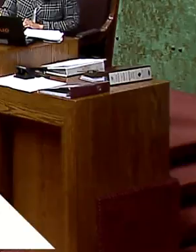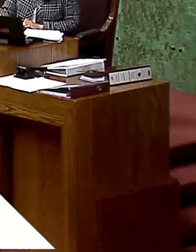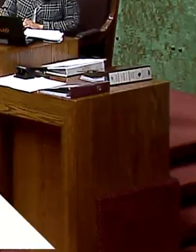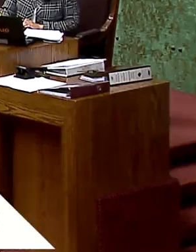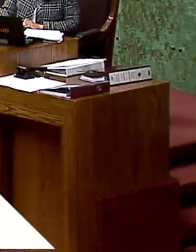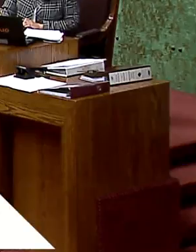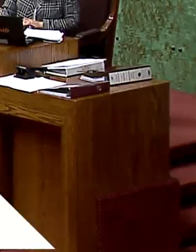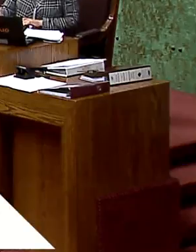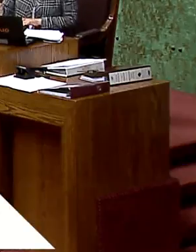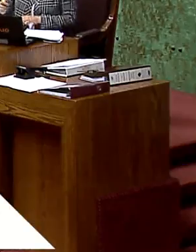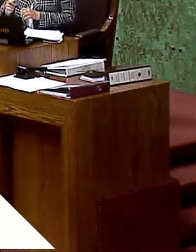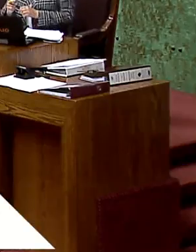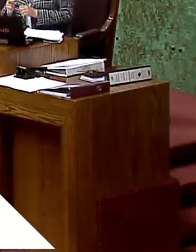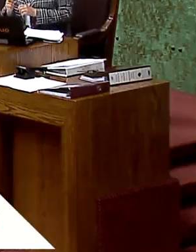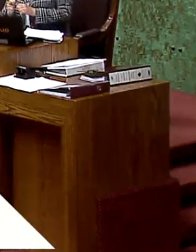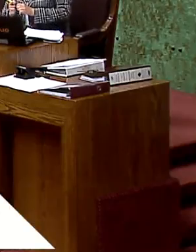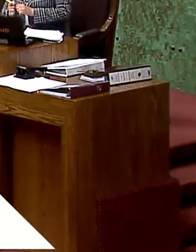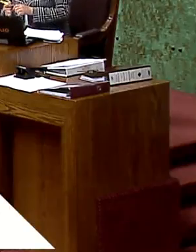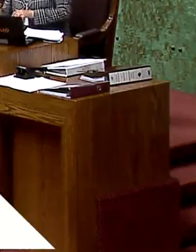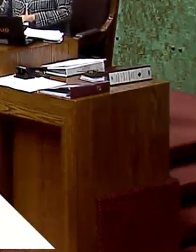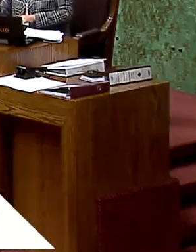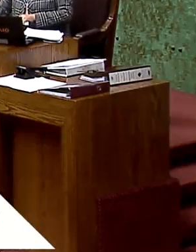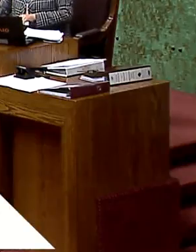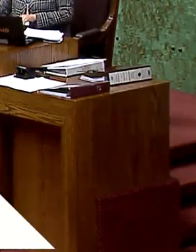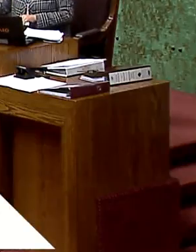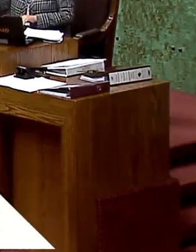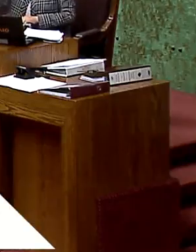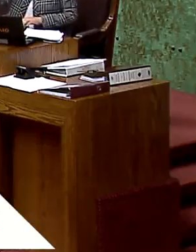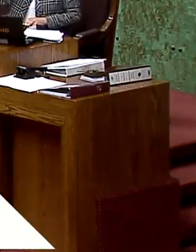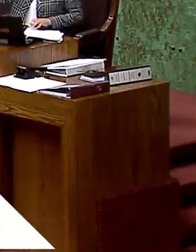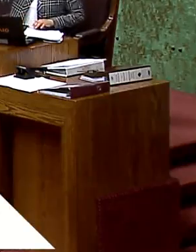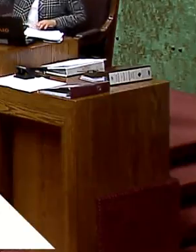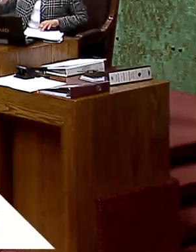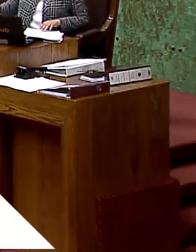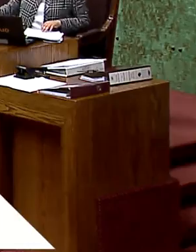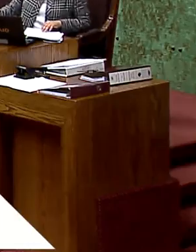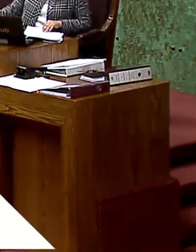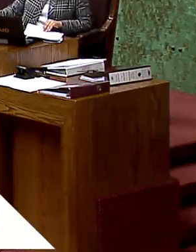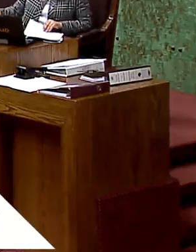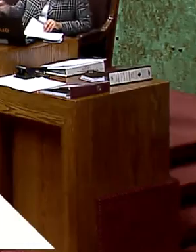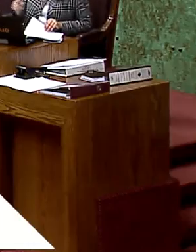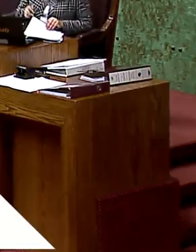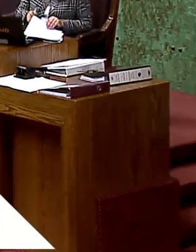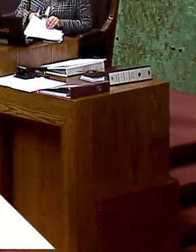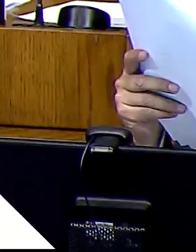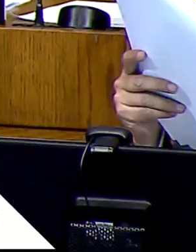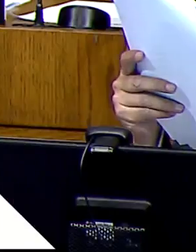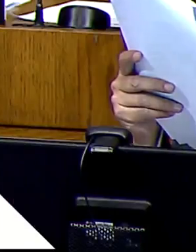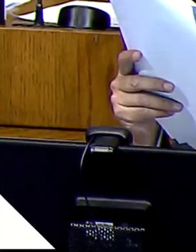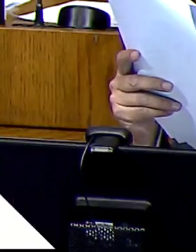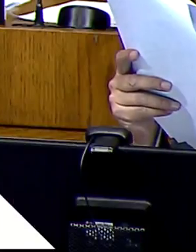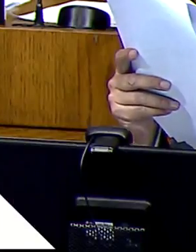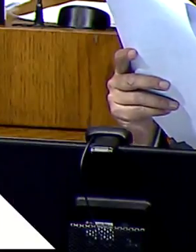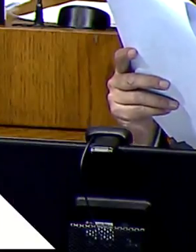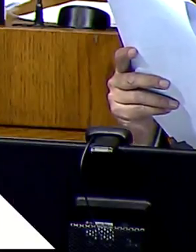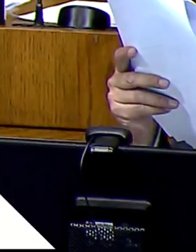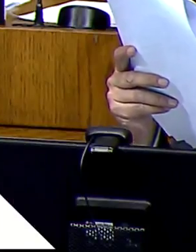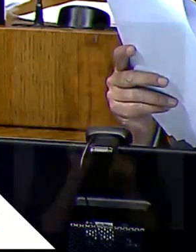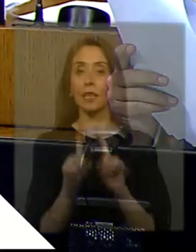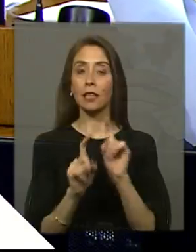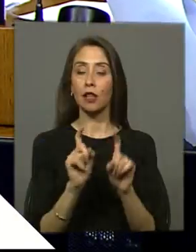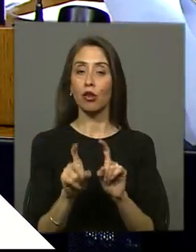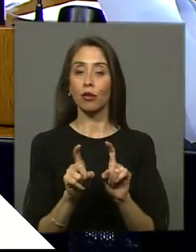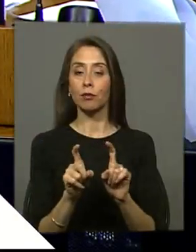punto reglamento recientemente hemos escuchado que algunos colegas parlamentarios han hecho duras críticas respecto